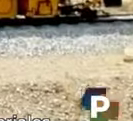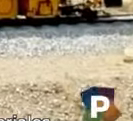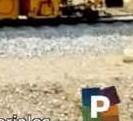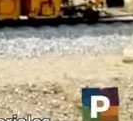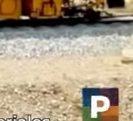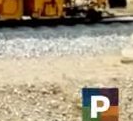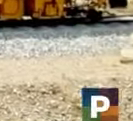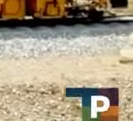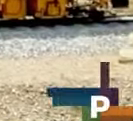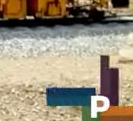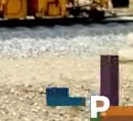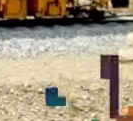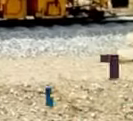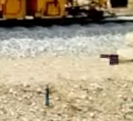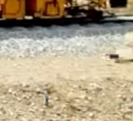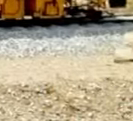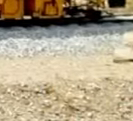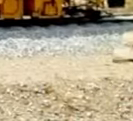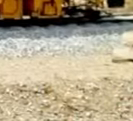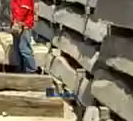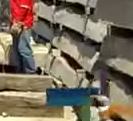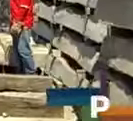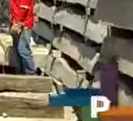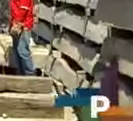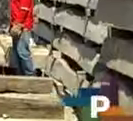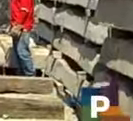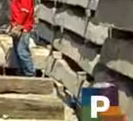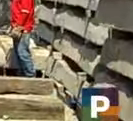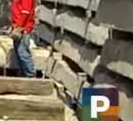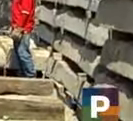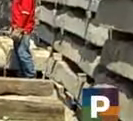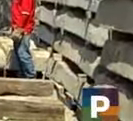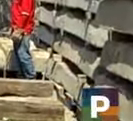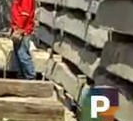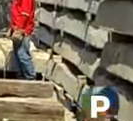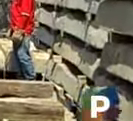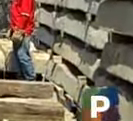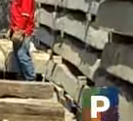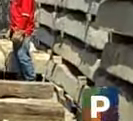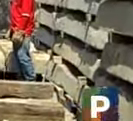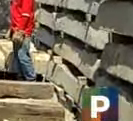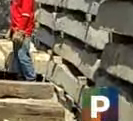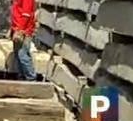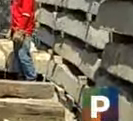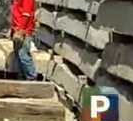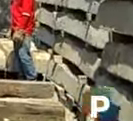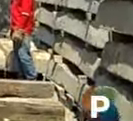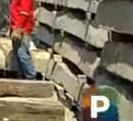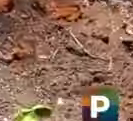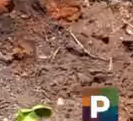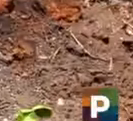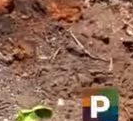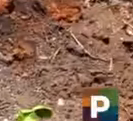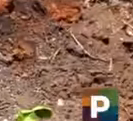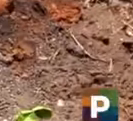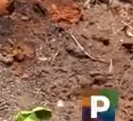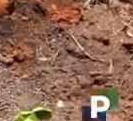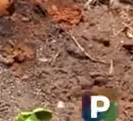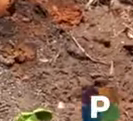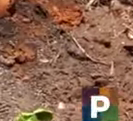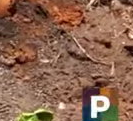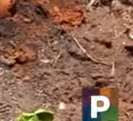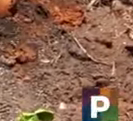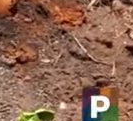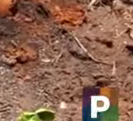de materiales es de 73% y de 47% en ejecución de obra. Las